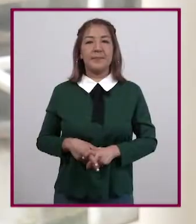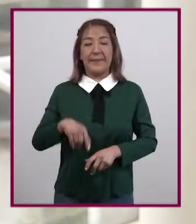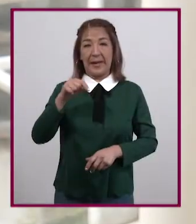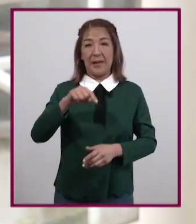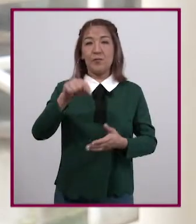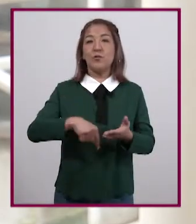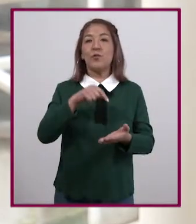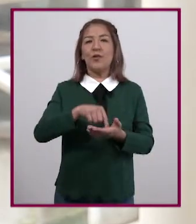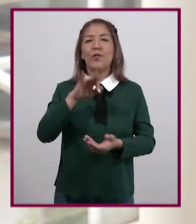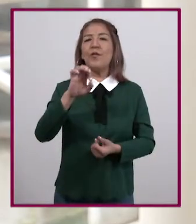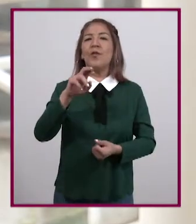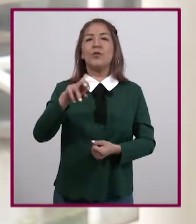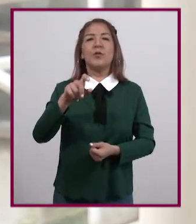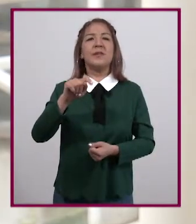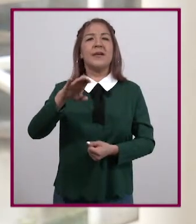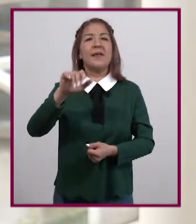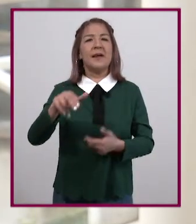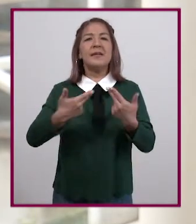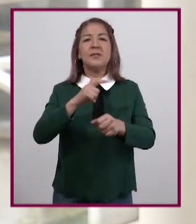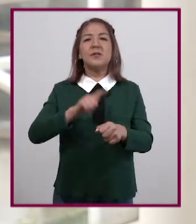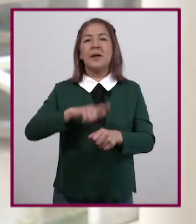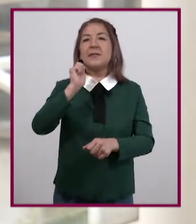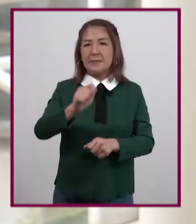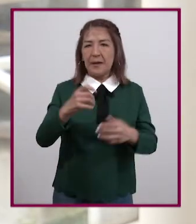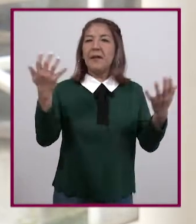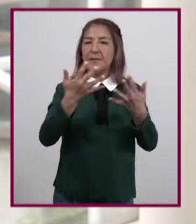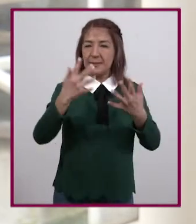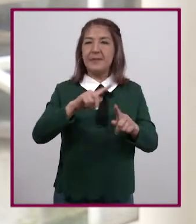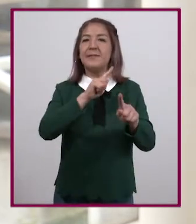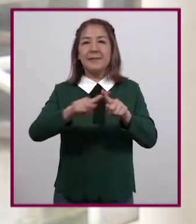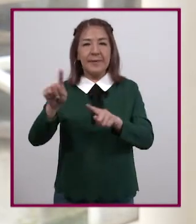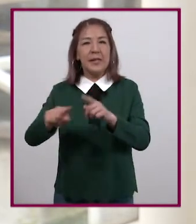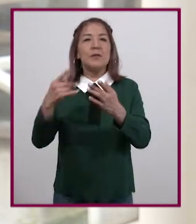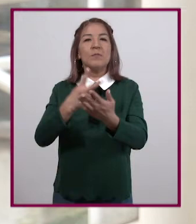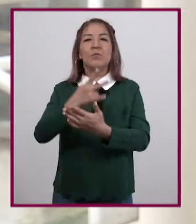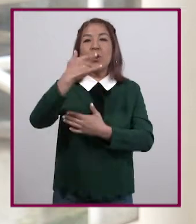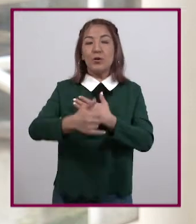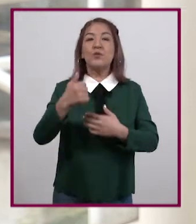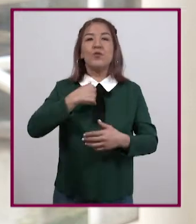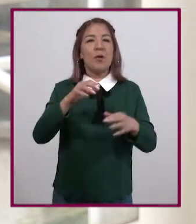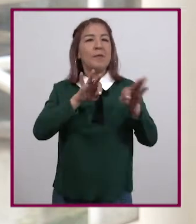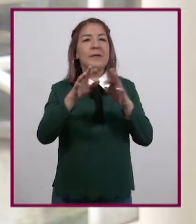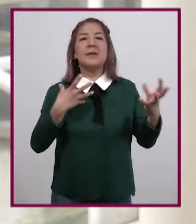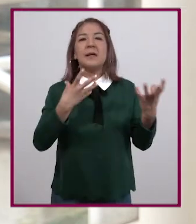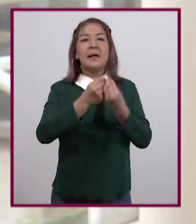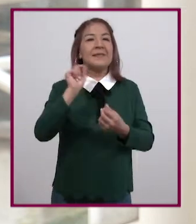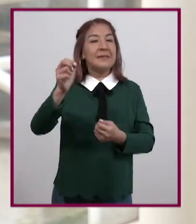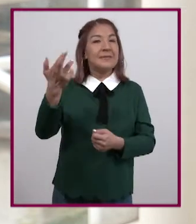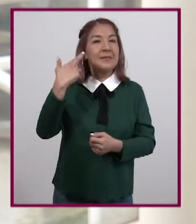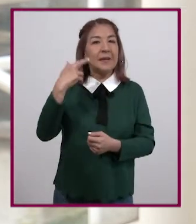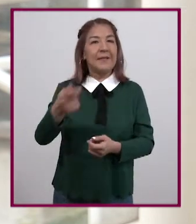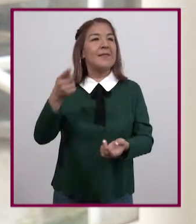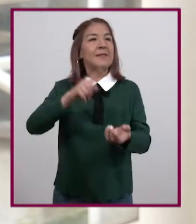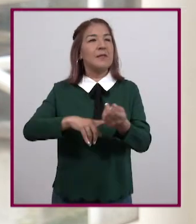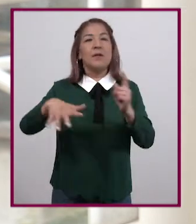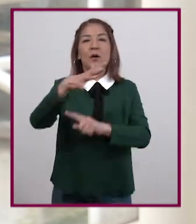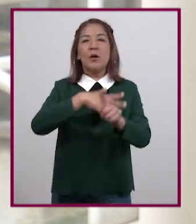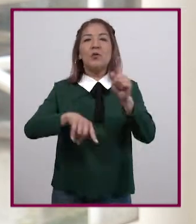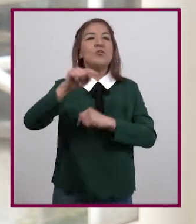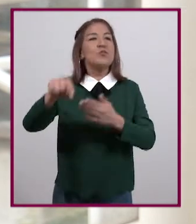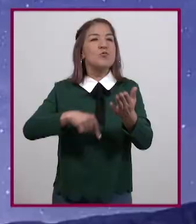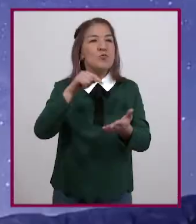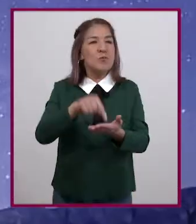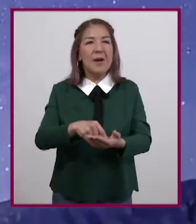En Fonoteca Nacional desarrollamos varios proyectos al respecto. Uno en el que estuve involucrada fue la grabación de Paisaje Sonoro de